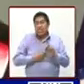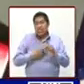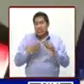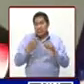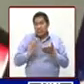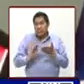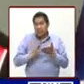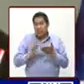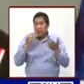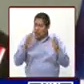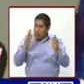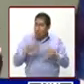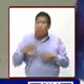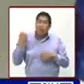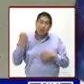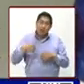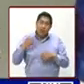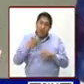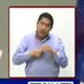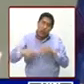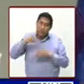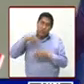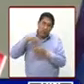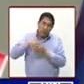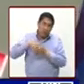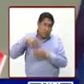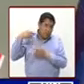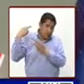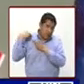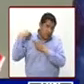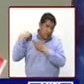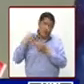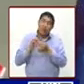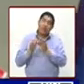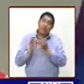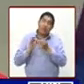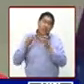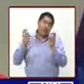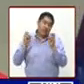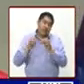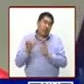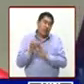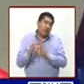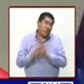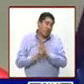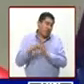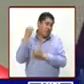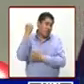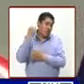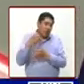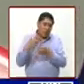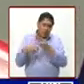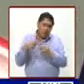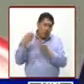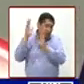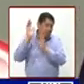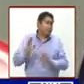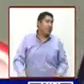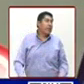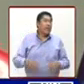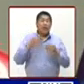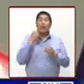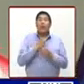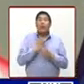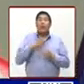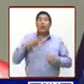permitir darle el plazo al Tribunal Supremo Electoral para que resuelva el recurso abstracto de inconstitucionalidad. Y con relación al trabajo